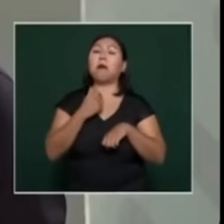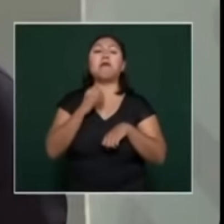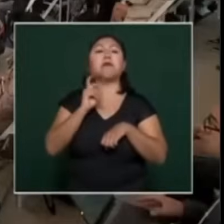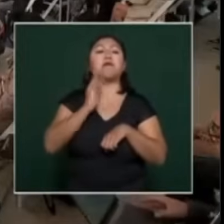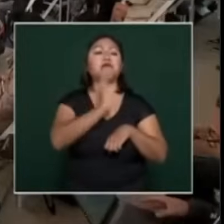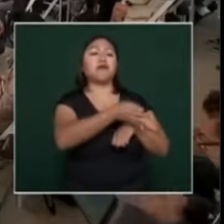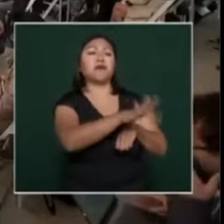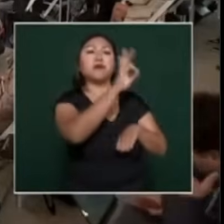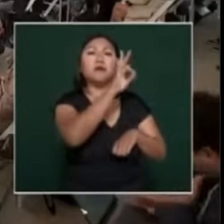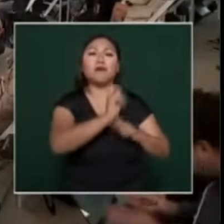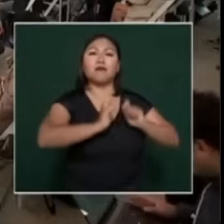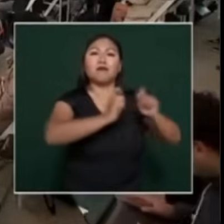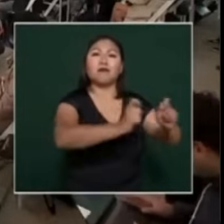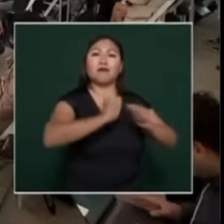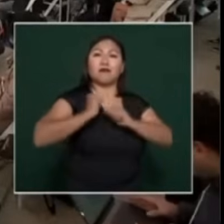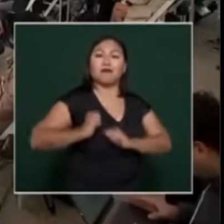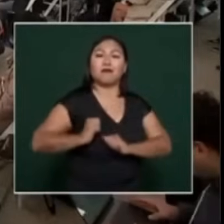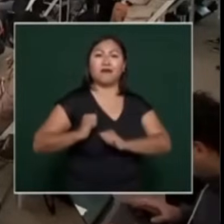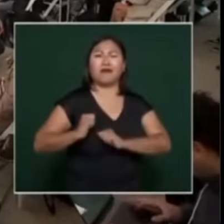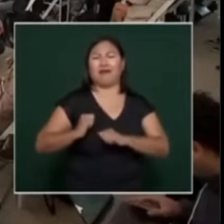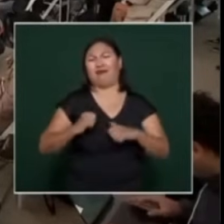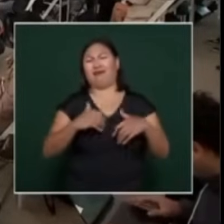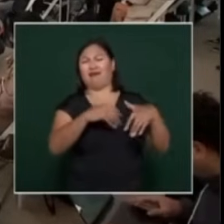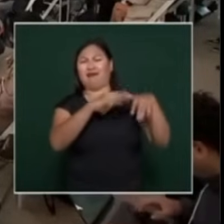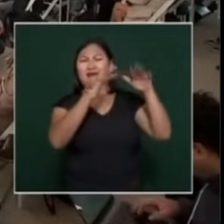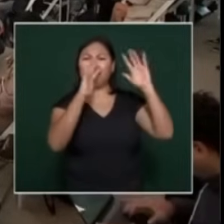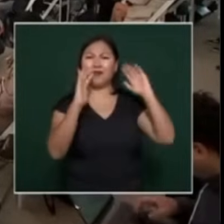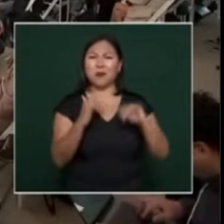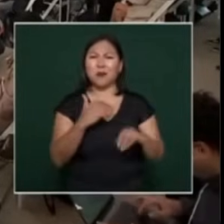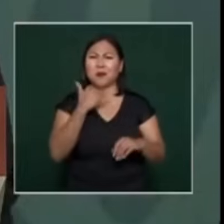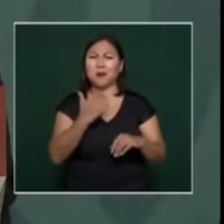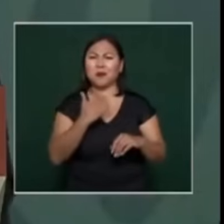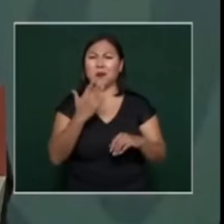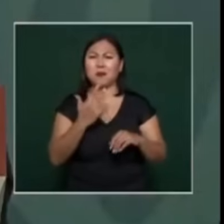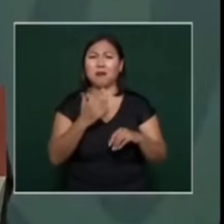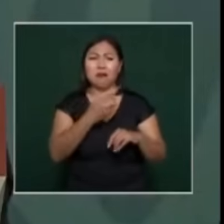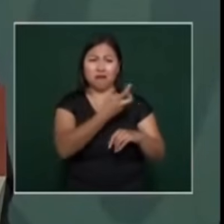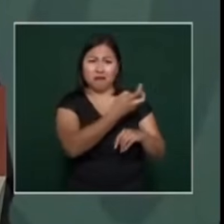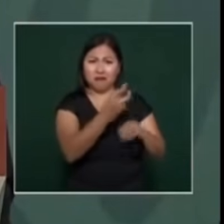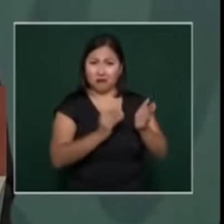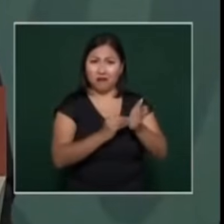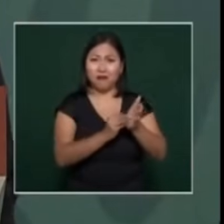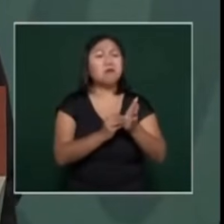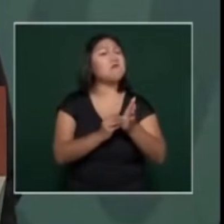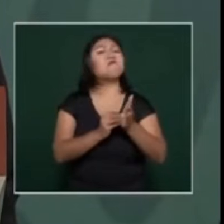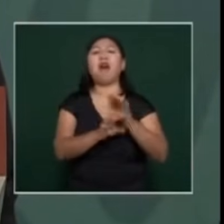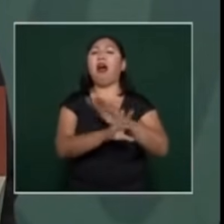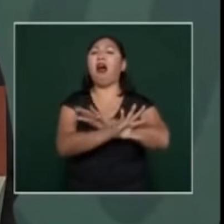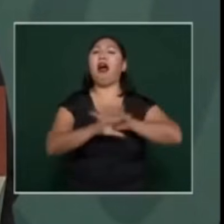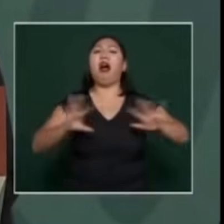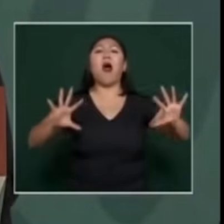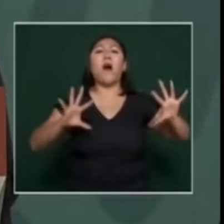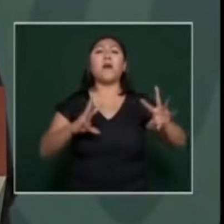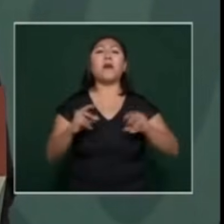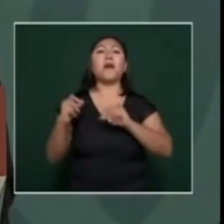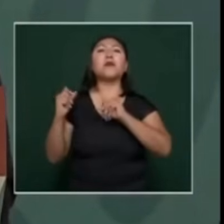y amigas. Con esto nos despedimos. Ya sabes, si te gustó el video, suscríbete a este canal. Dale manita arriba, activa la campanita